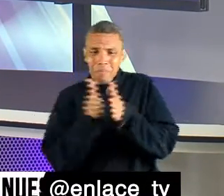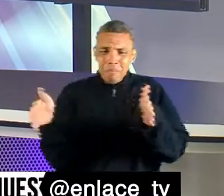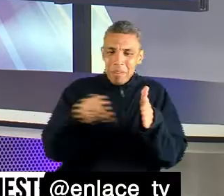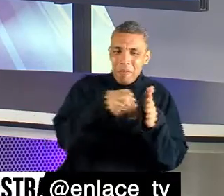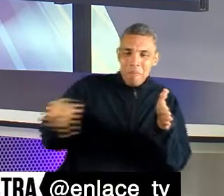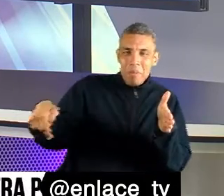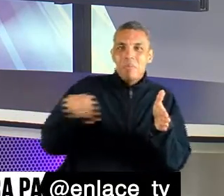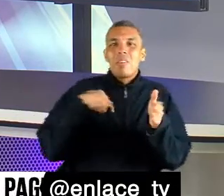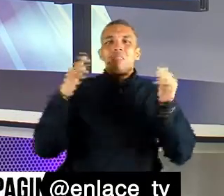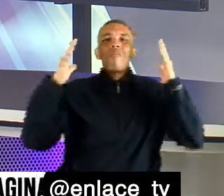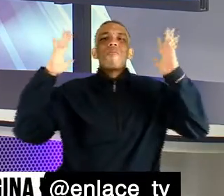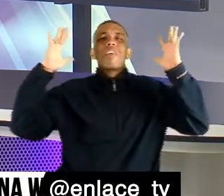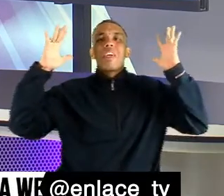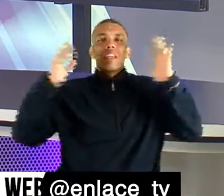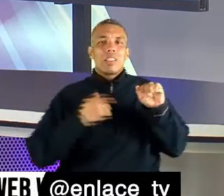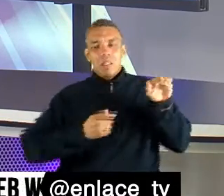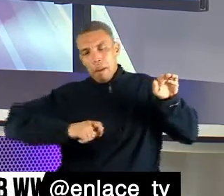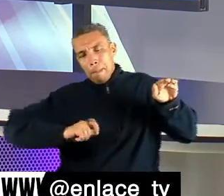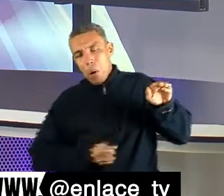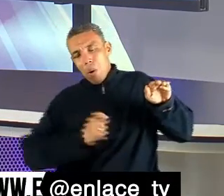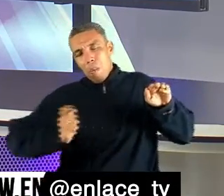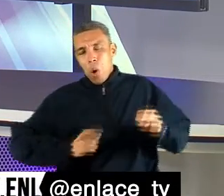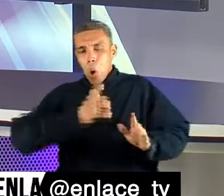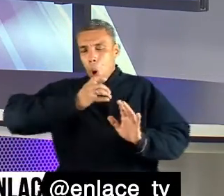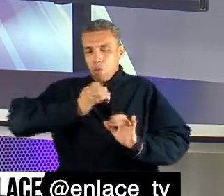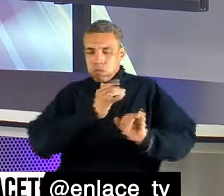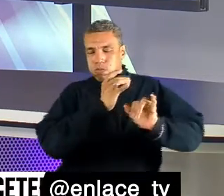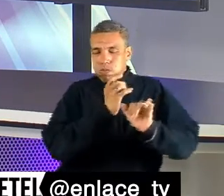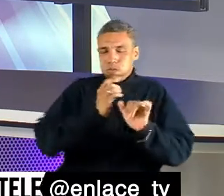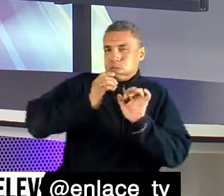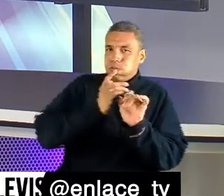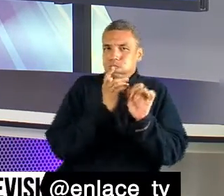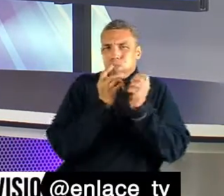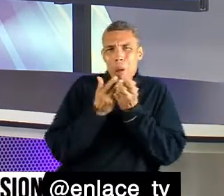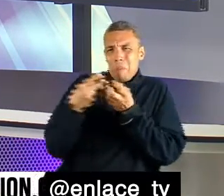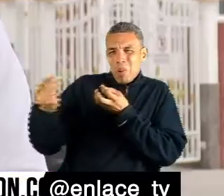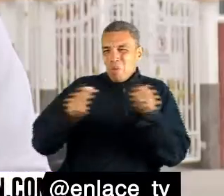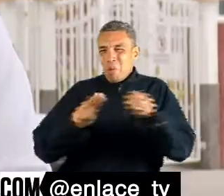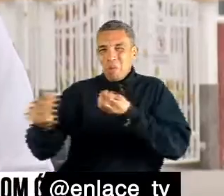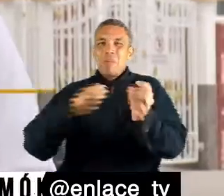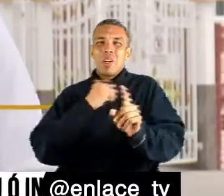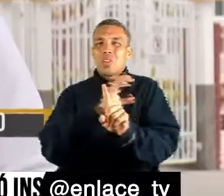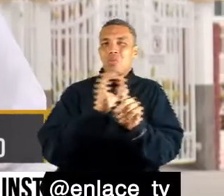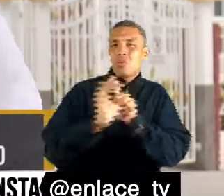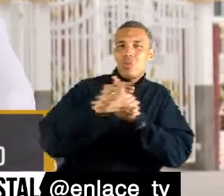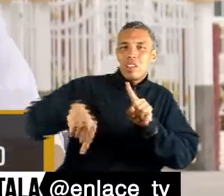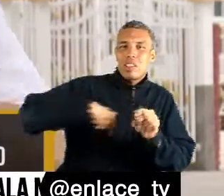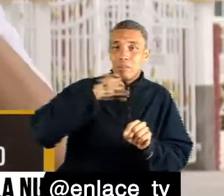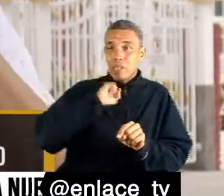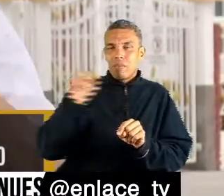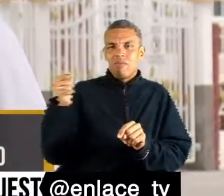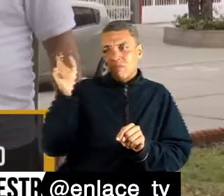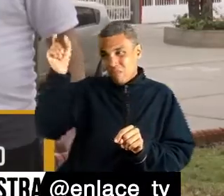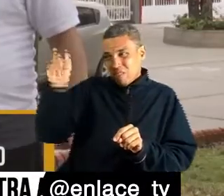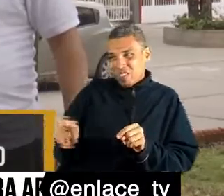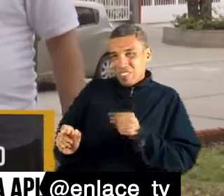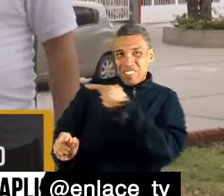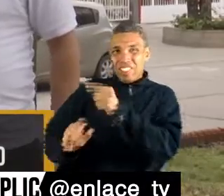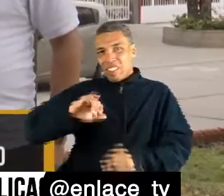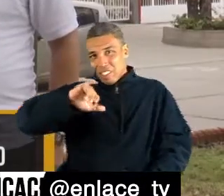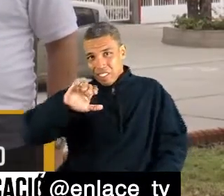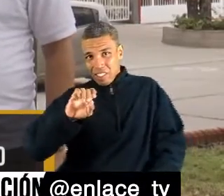Así lo dio a conocer el presidente de la Asociación de Música Popular. José Roenes Acosta, presidente de la